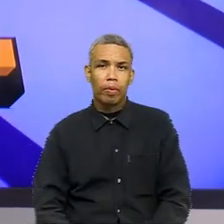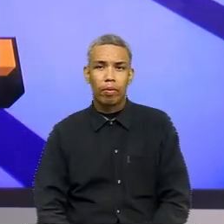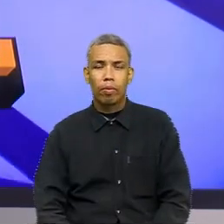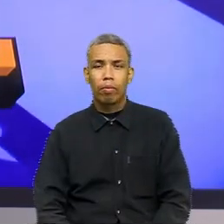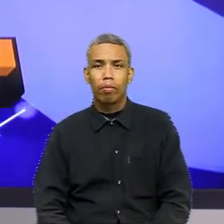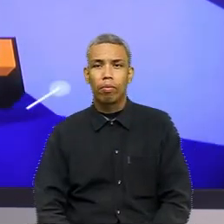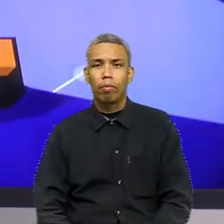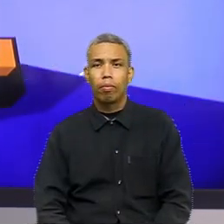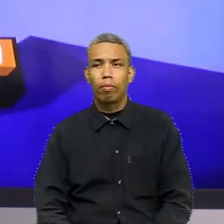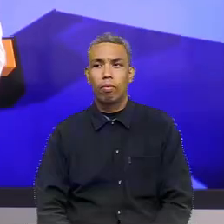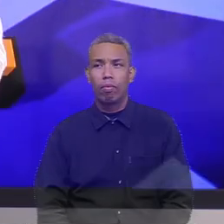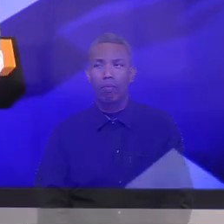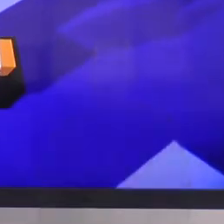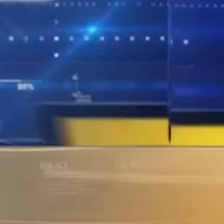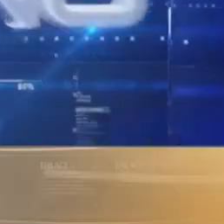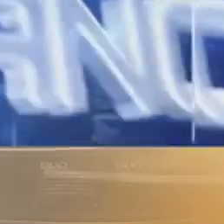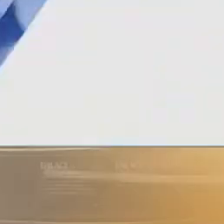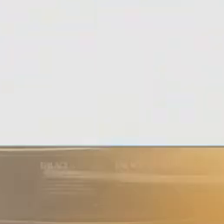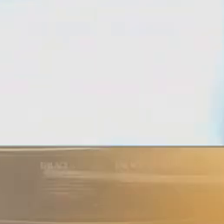Noticias, lo que usted quiere ver.